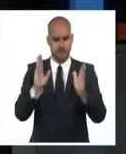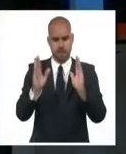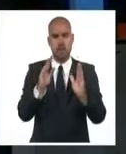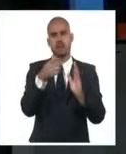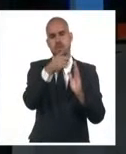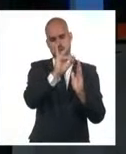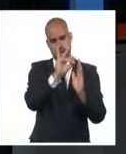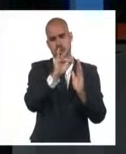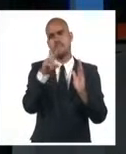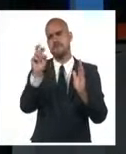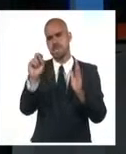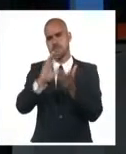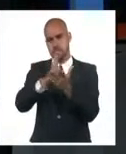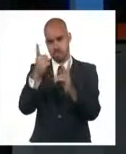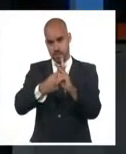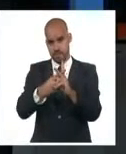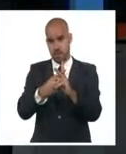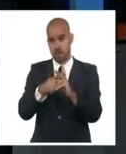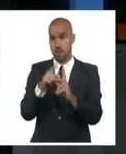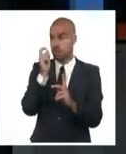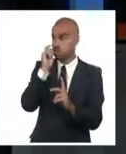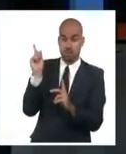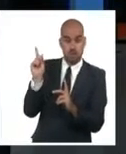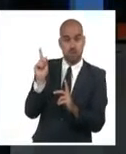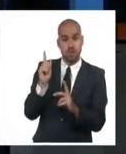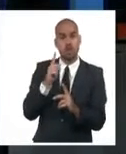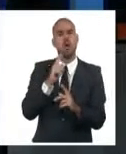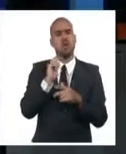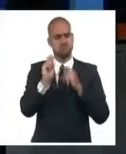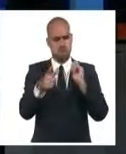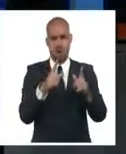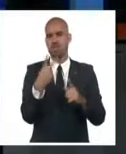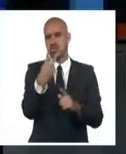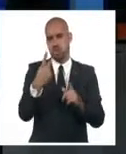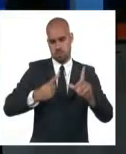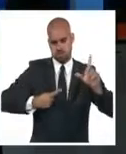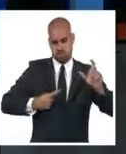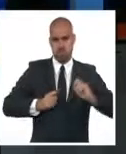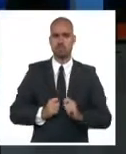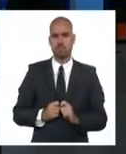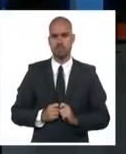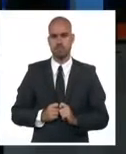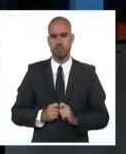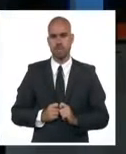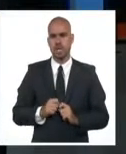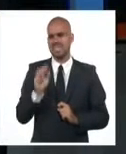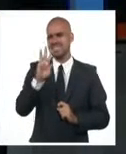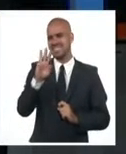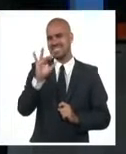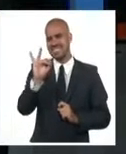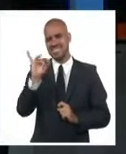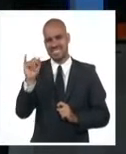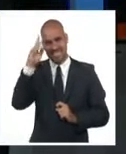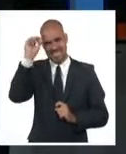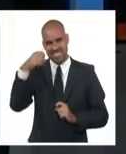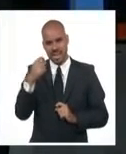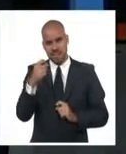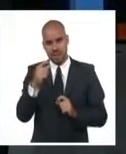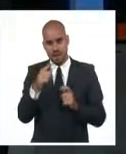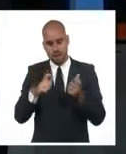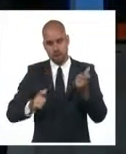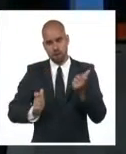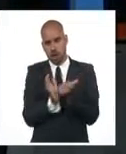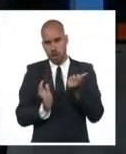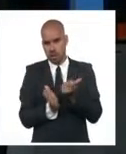mayo, Salvador Ramos compró legalmente 2 fusiles de asalto y 375 rondas de municiones después de